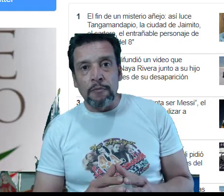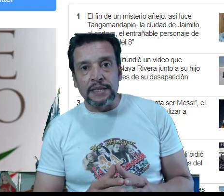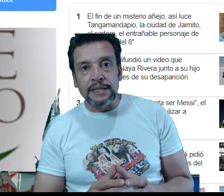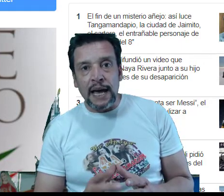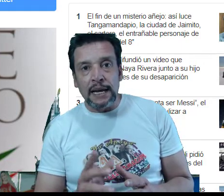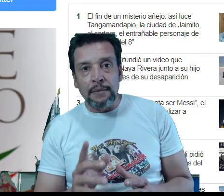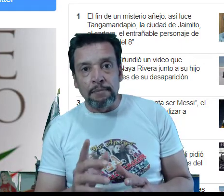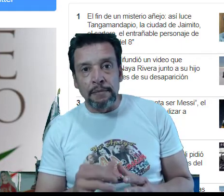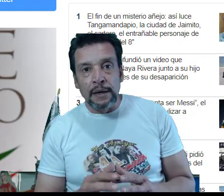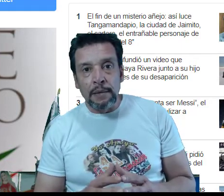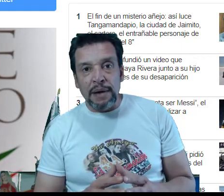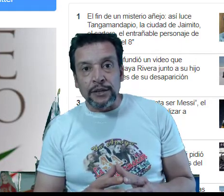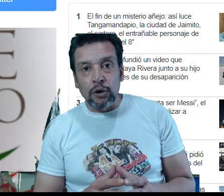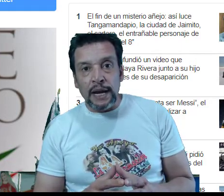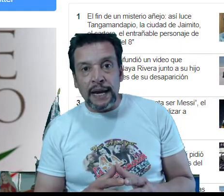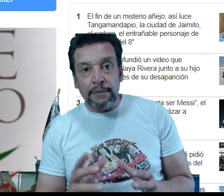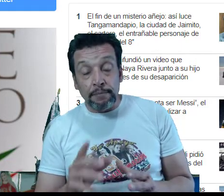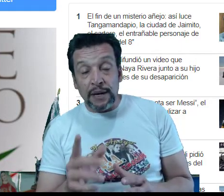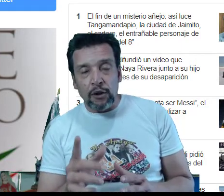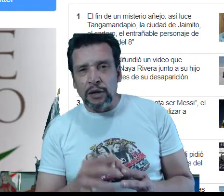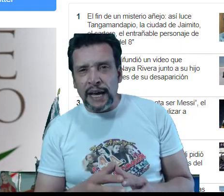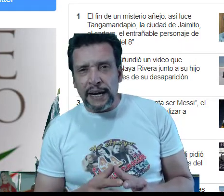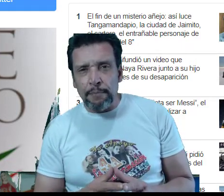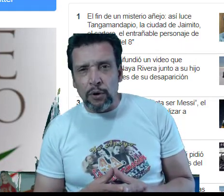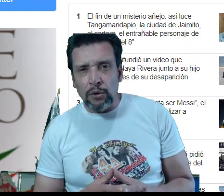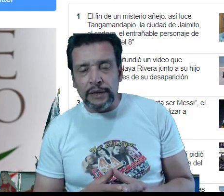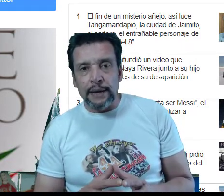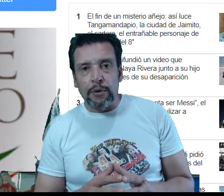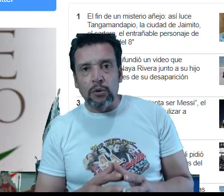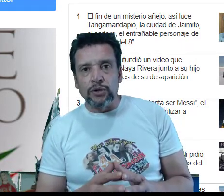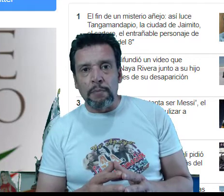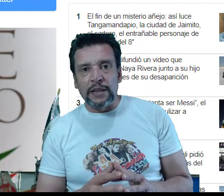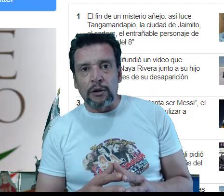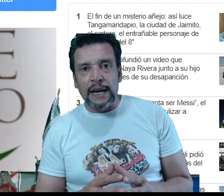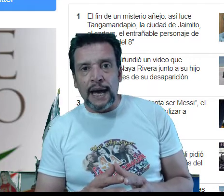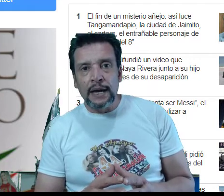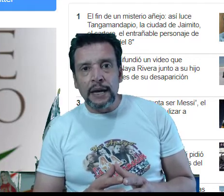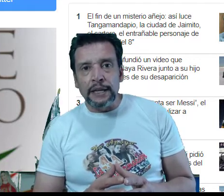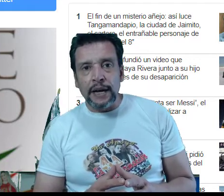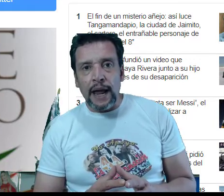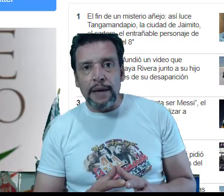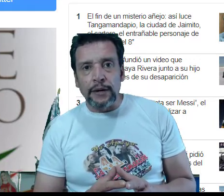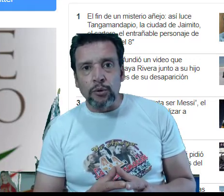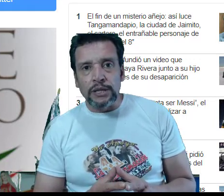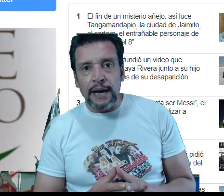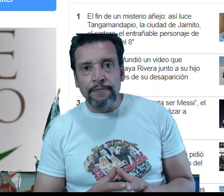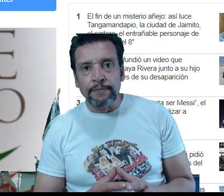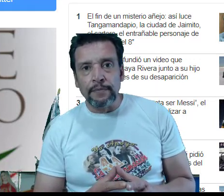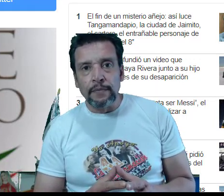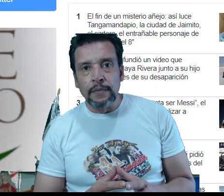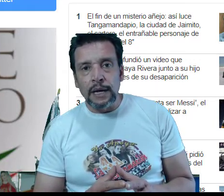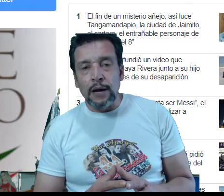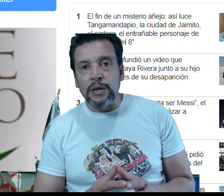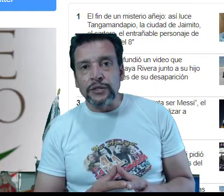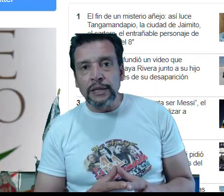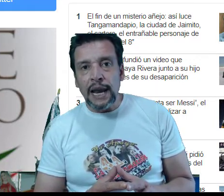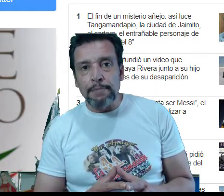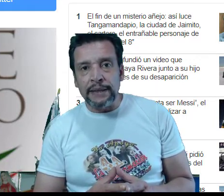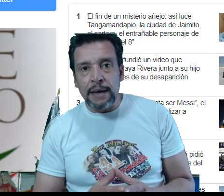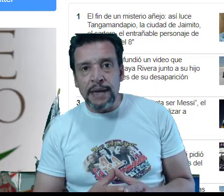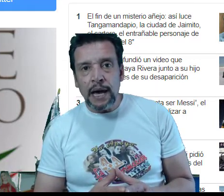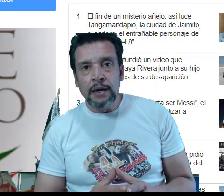guerra comercial petrolera, perdón, guerra de producción petrolera entre Arabia y Rusia. La